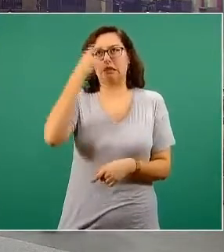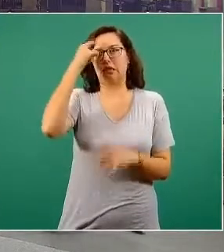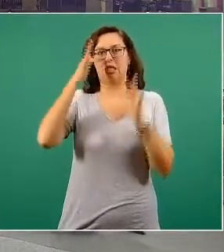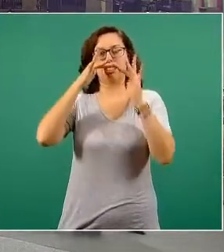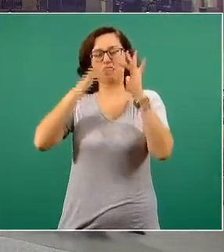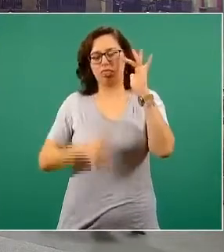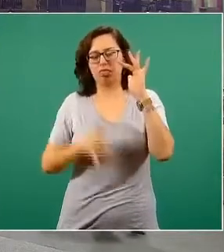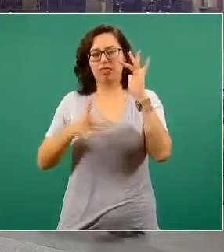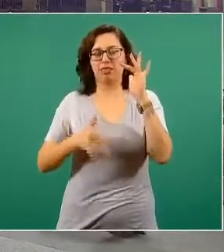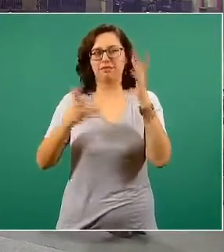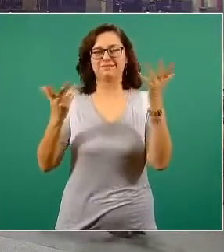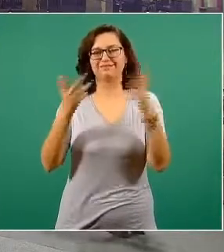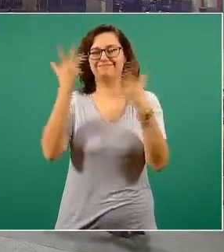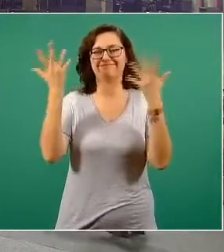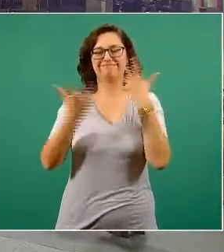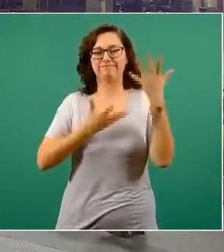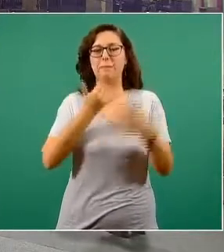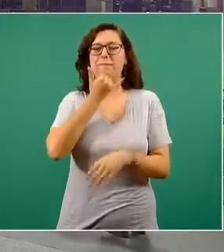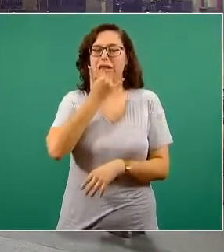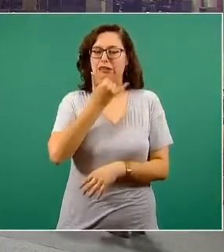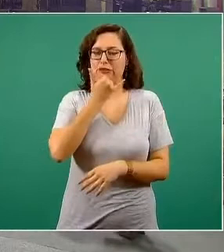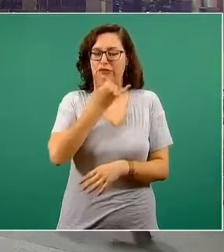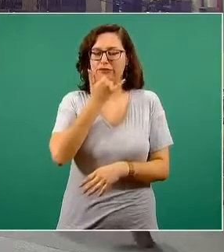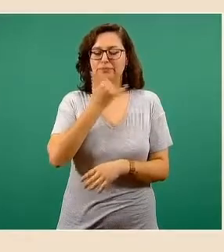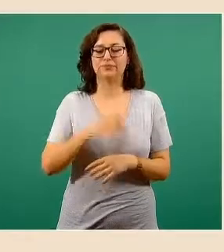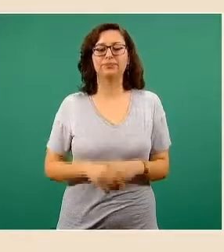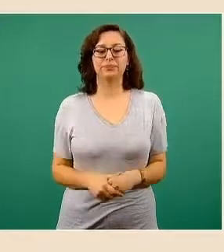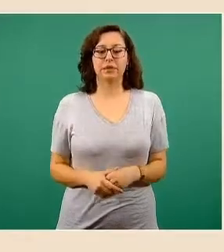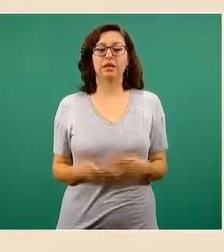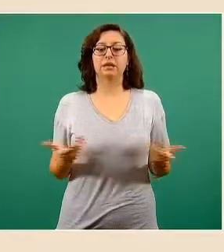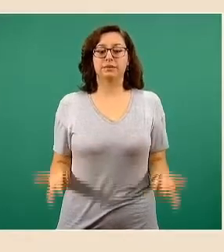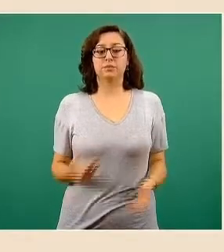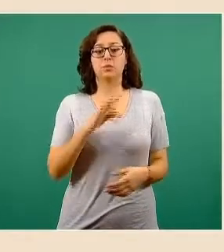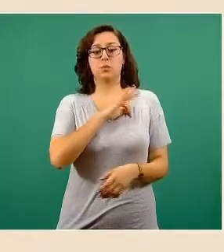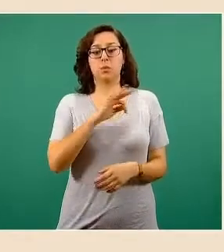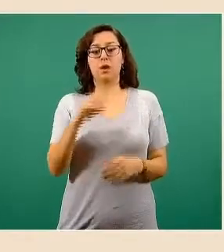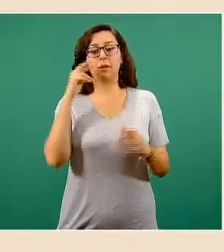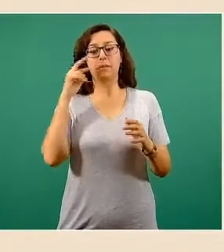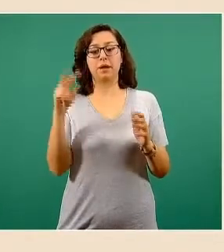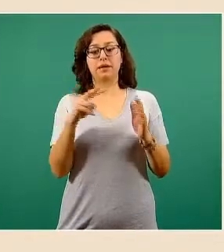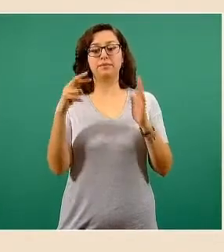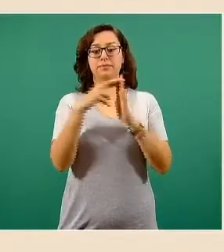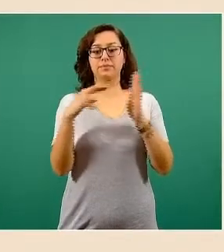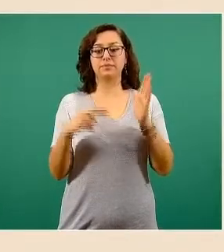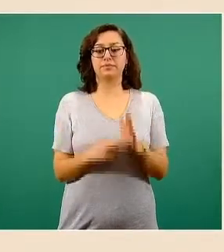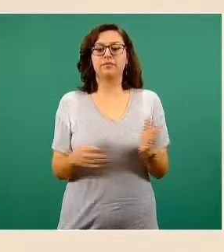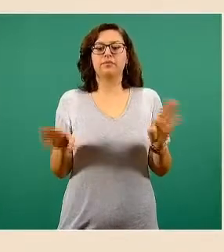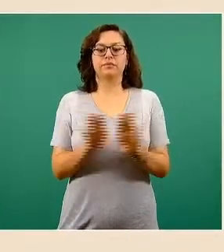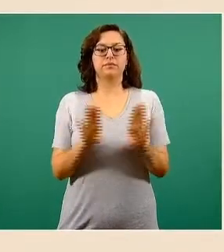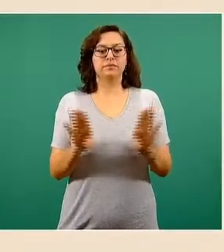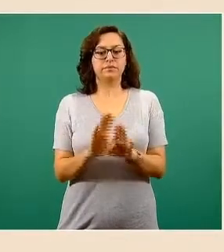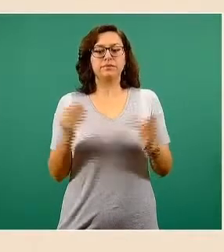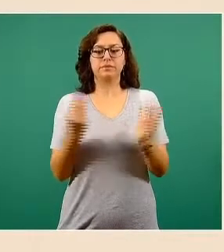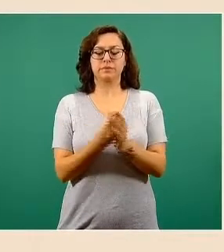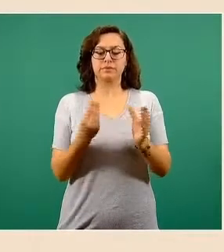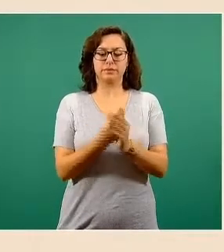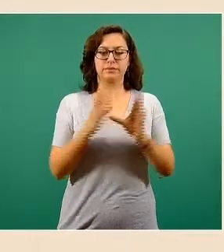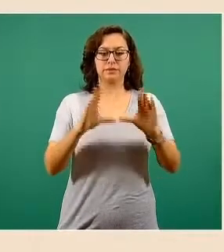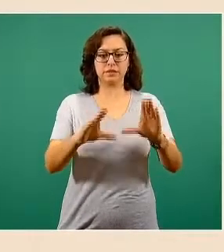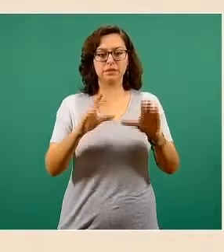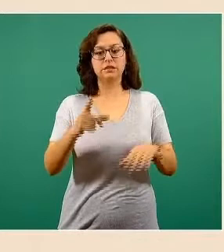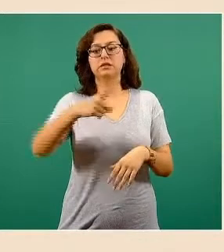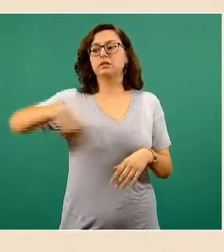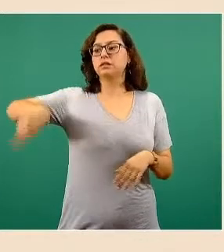podrán encontrar estos diferentes protocolos. El protocolo básico va desde cómo capacitar al personal para que este tipo de vías